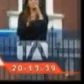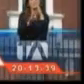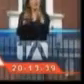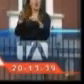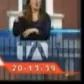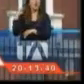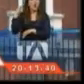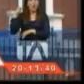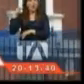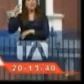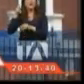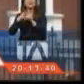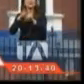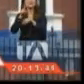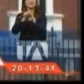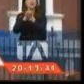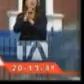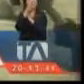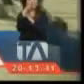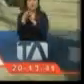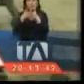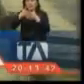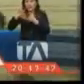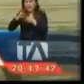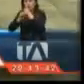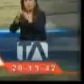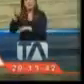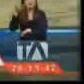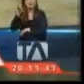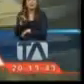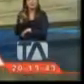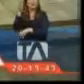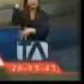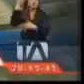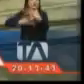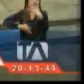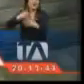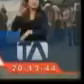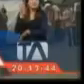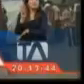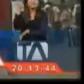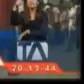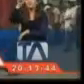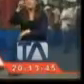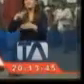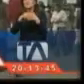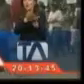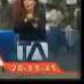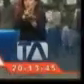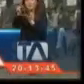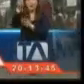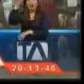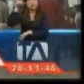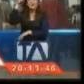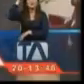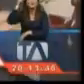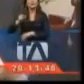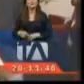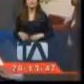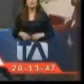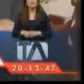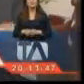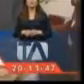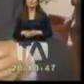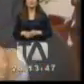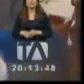en Londres y que entre 2012 y 2018 habría costado cerca de 6 millones de dólares pagados por el Estado ecuatoriano.